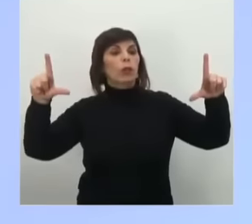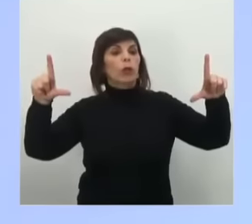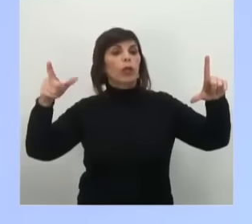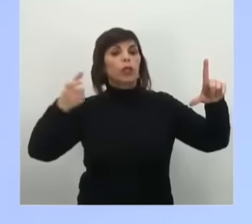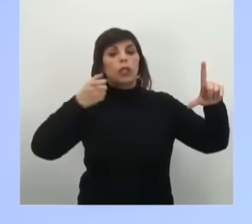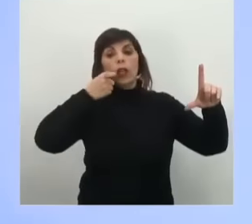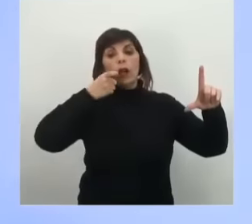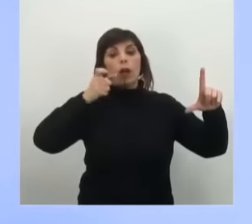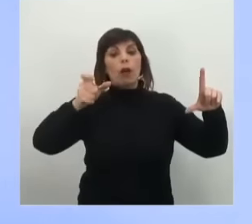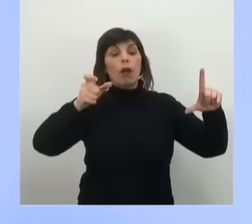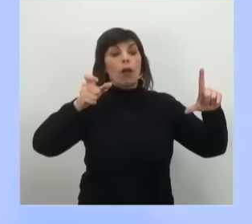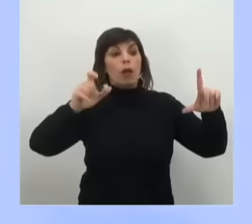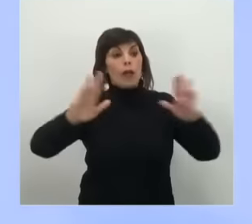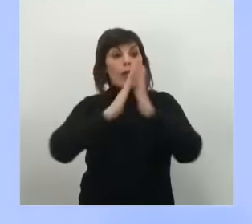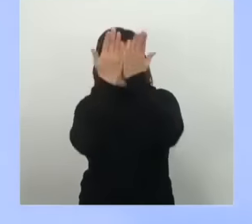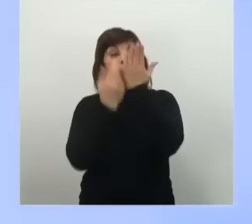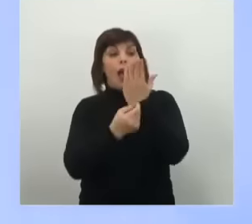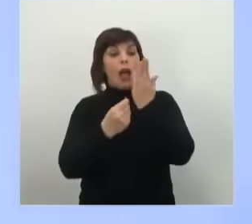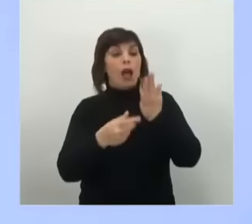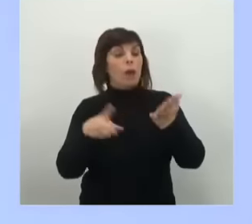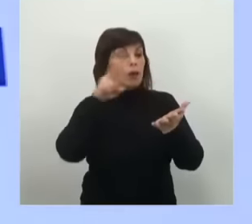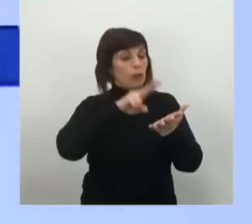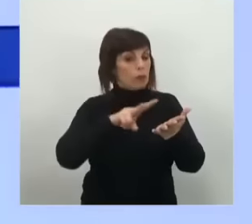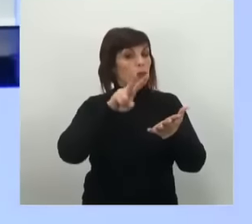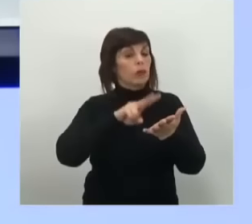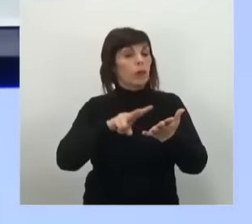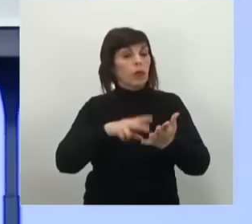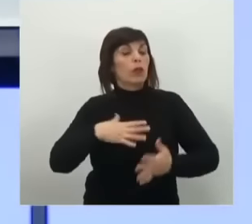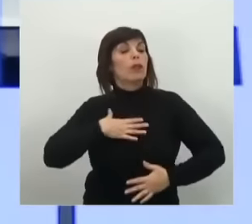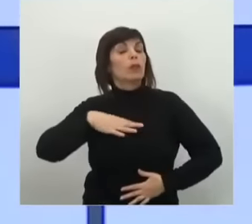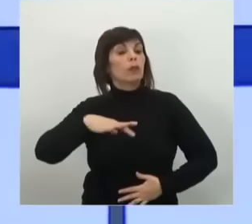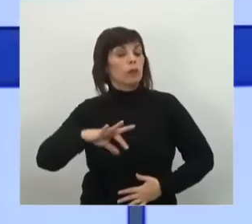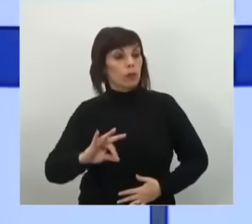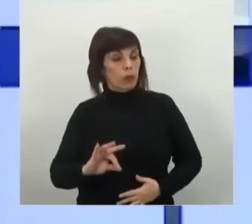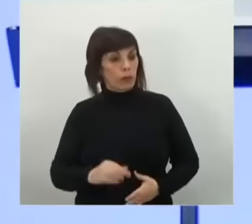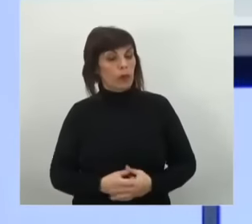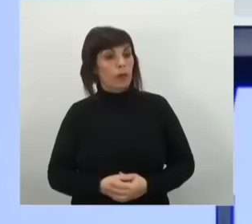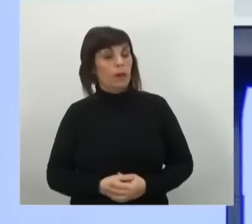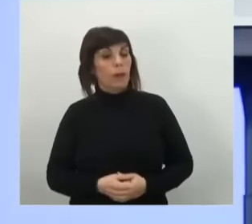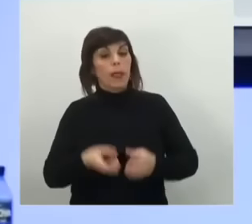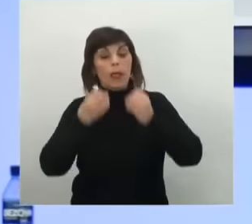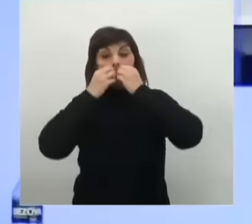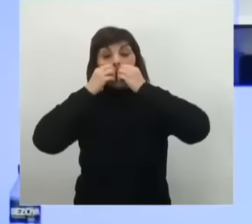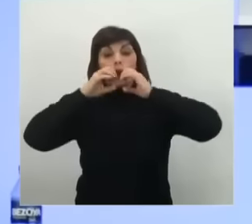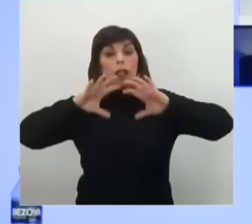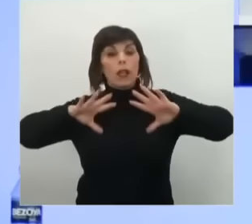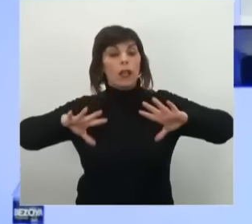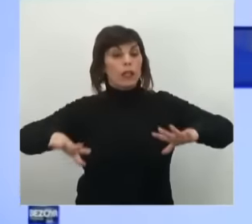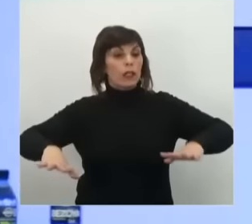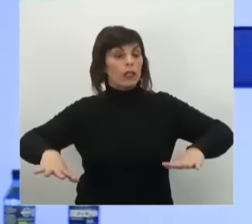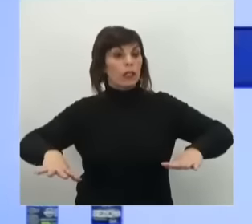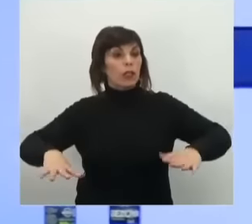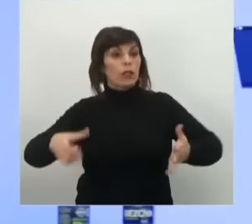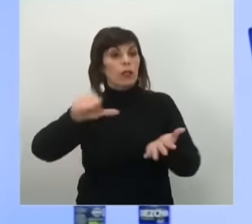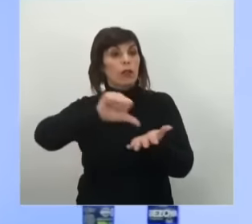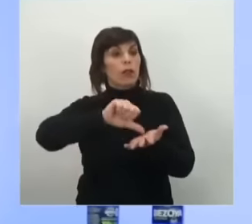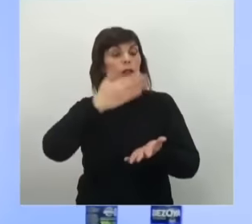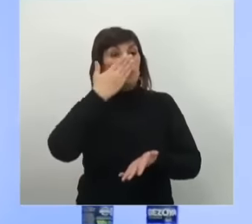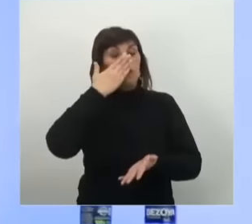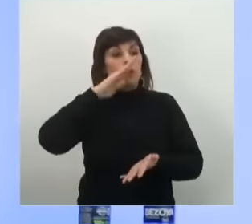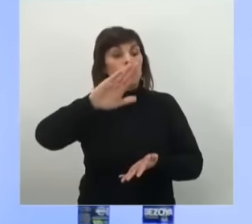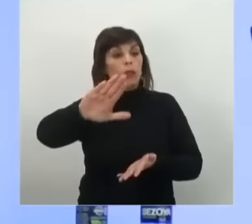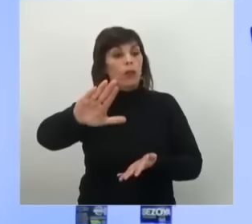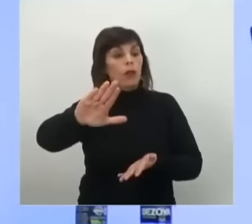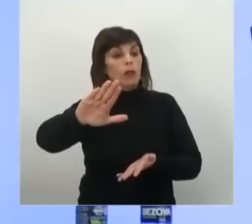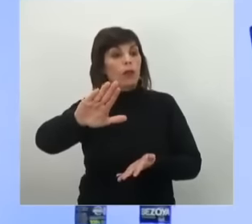aparece un verso bíblico de una historia de las escrituras en el Nuevo Testamento usted la debe conocer muy bien en la Ciudad de Jerusalén me